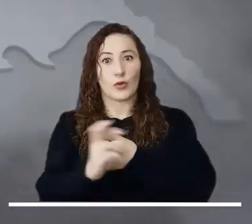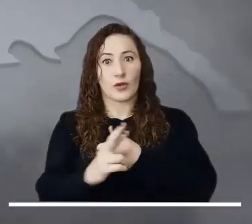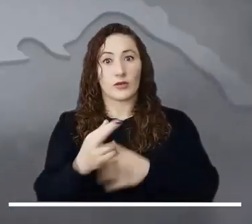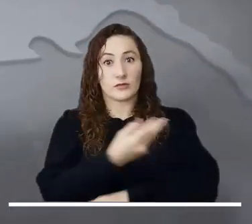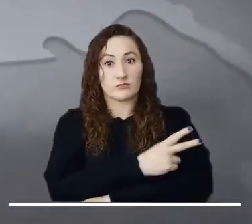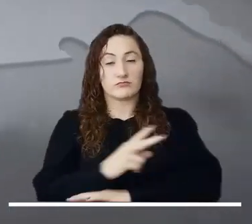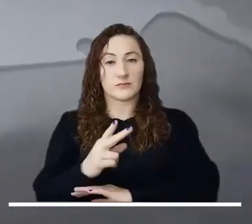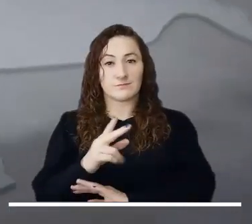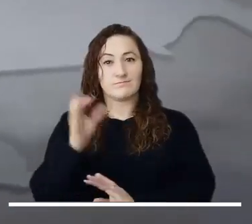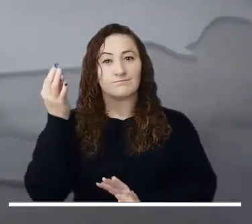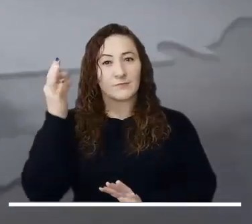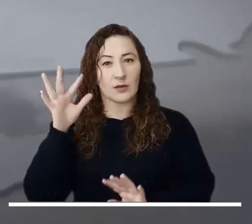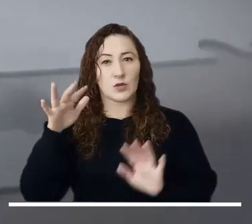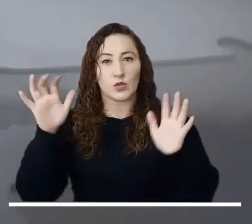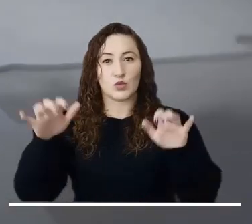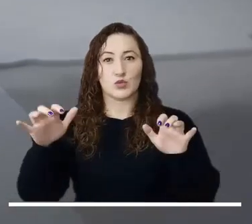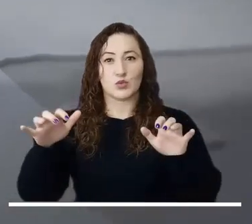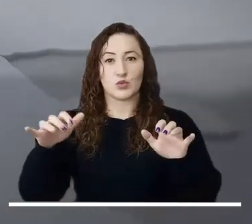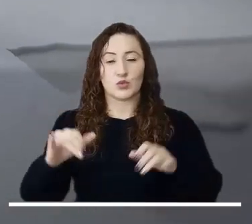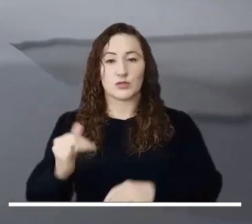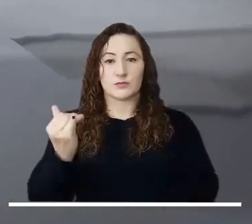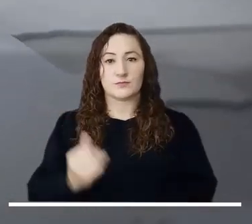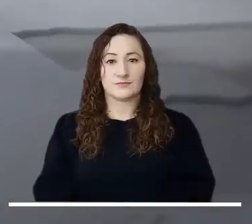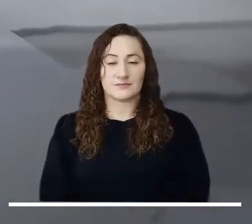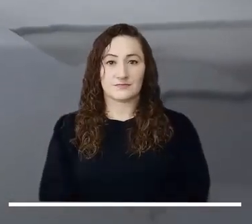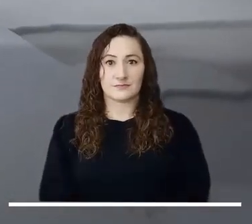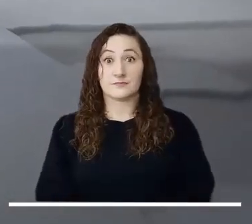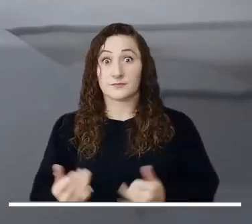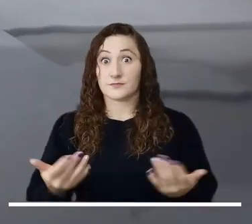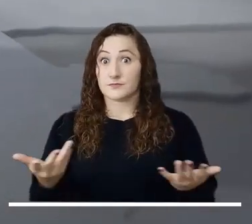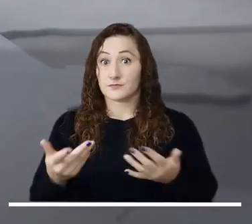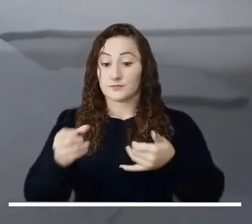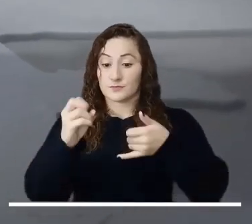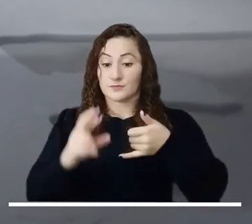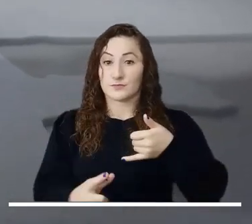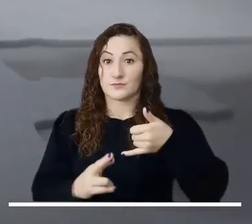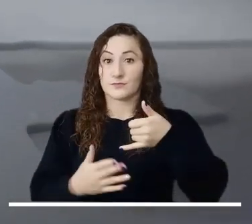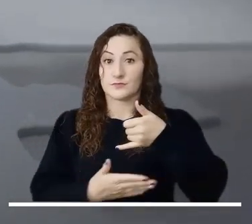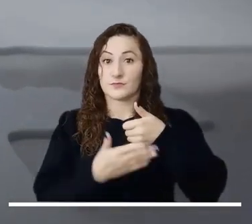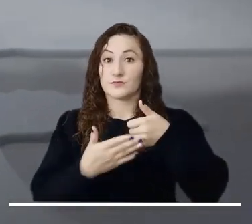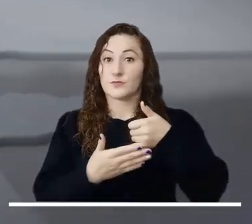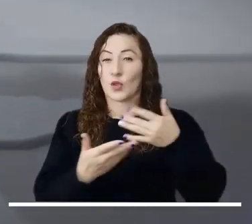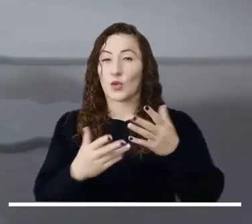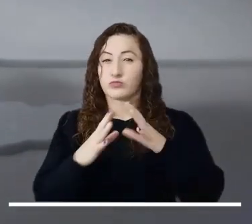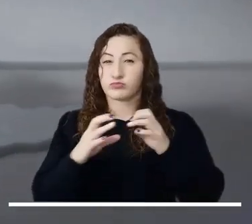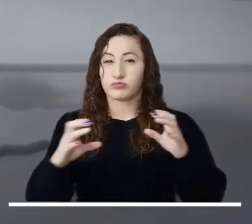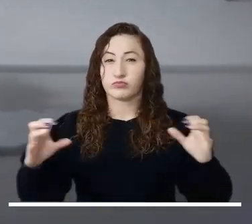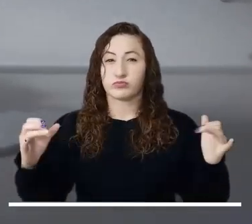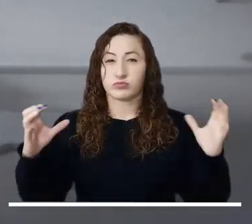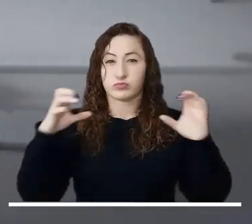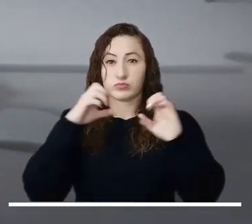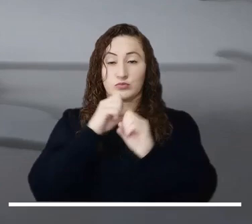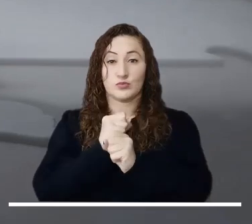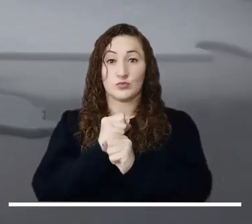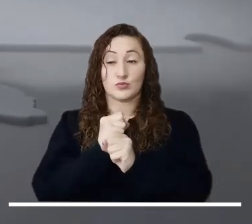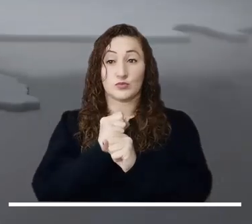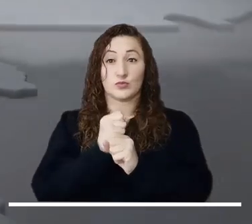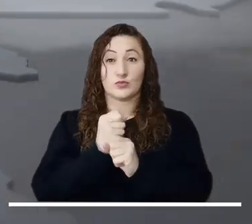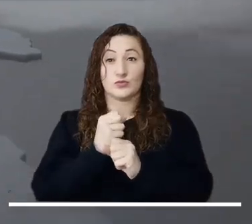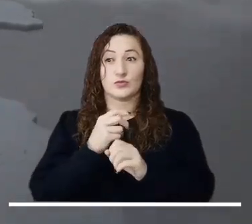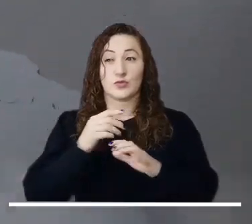Noche y madrugada sin lluvias importantes se espera en la Orinoquía. Sin embargo, en el oriente de Vichada no se descartan algunas